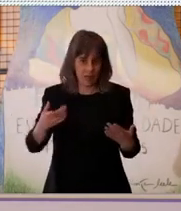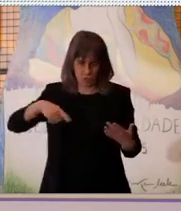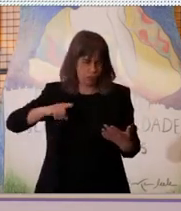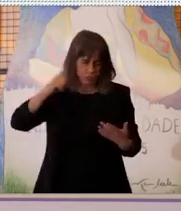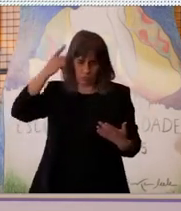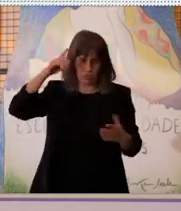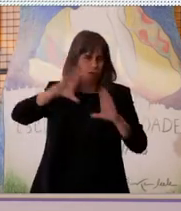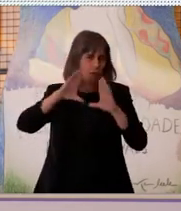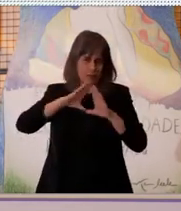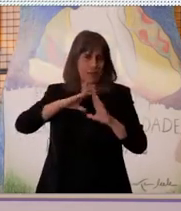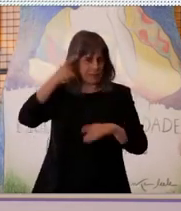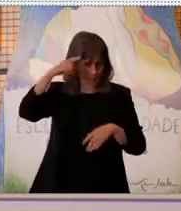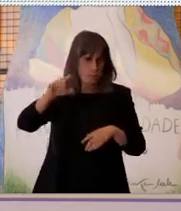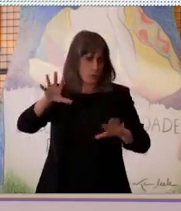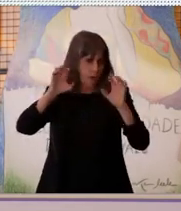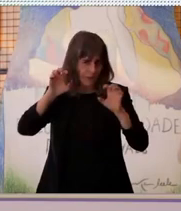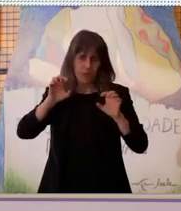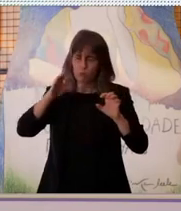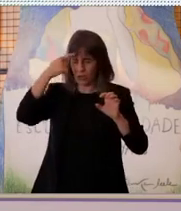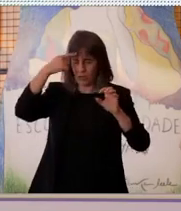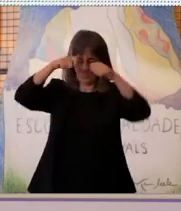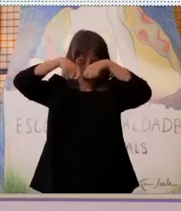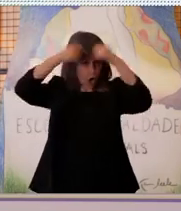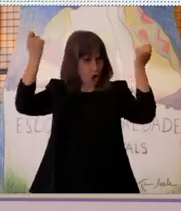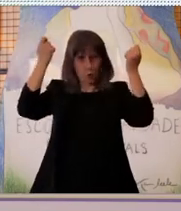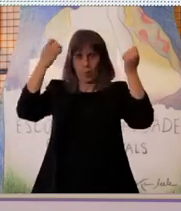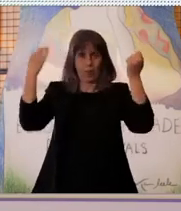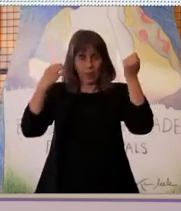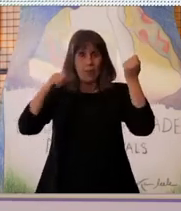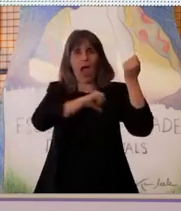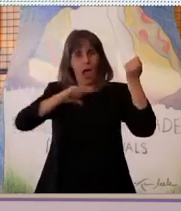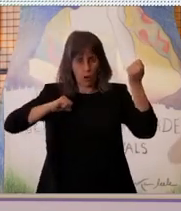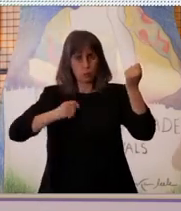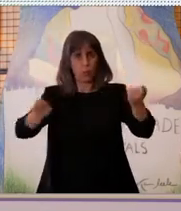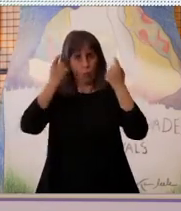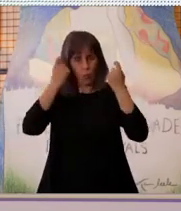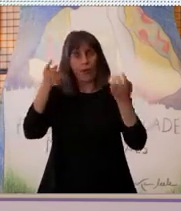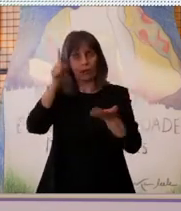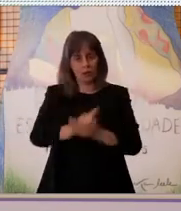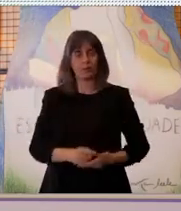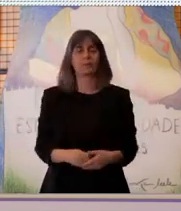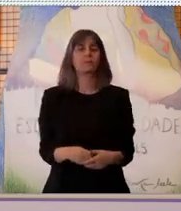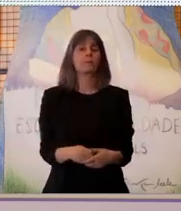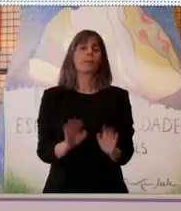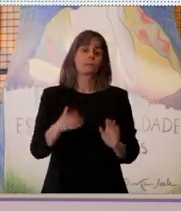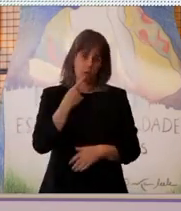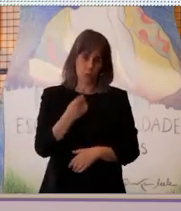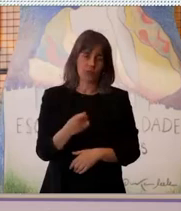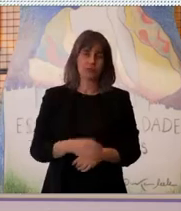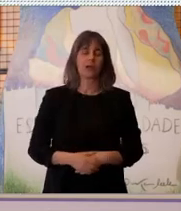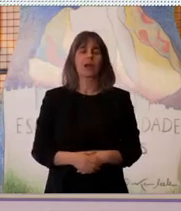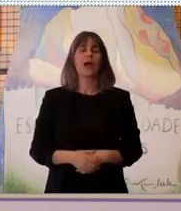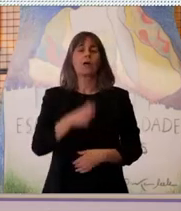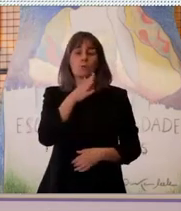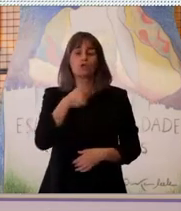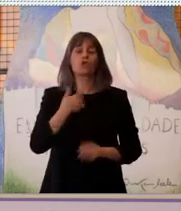feministas aprendemos a romperlo y auto educarnos de otra manera pero aún así cuesta No yo por ejemplo y en ese sentido decía lo de